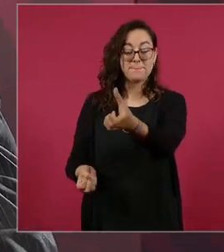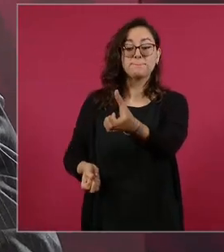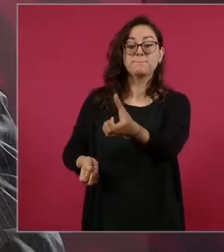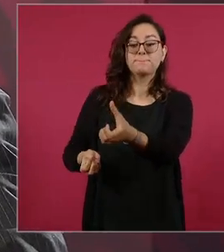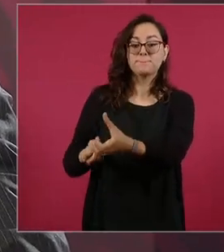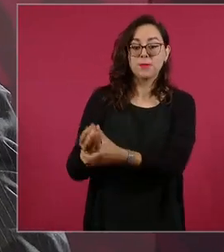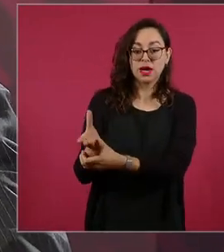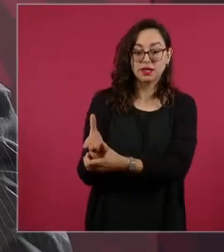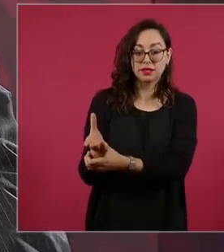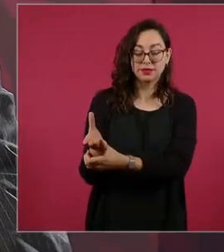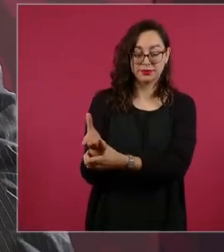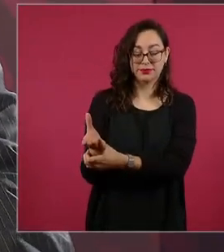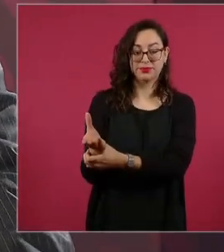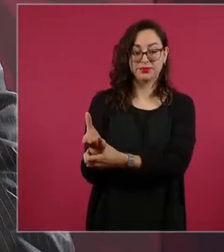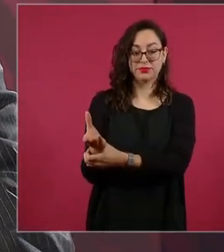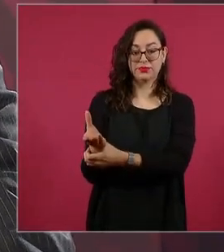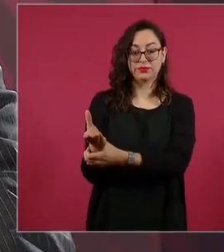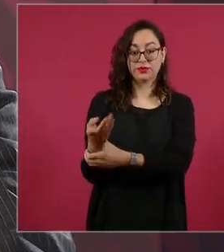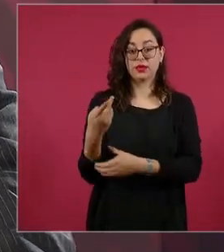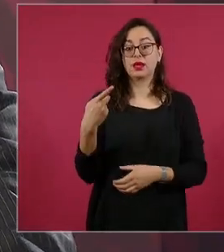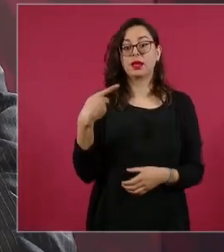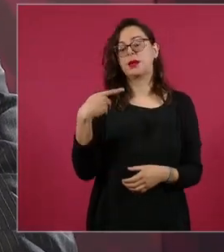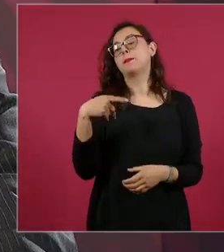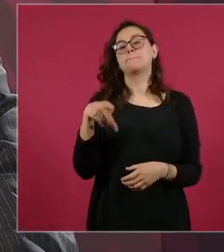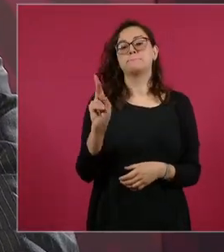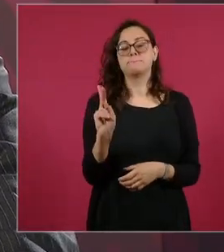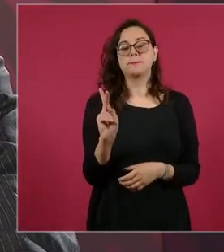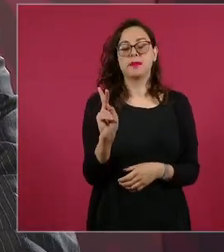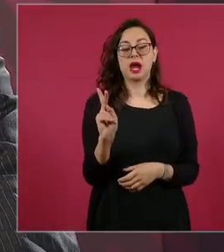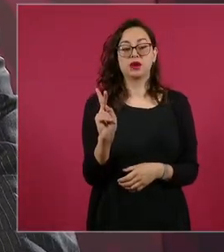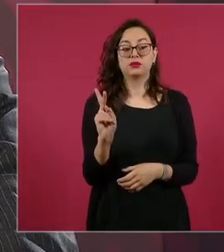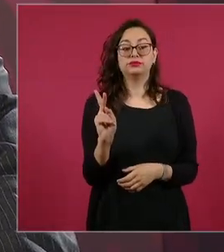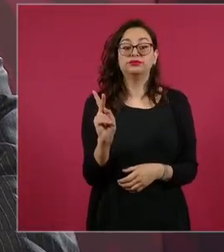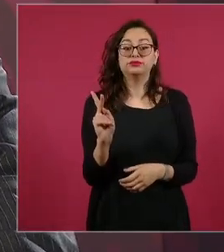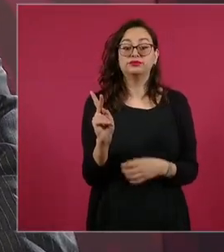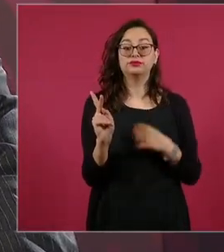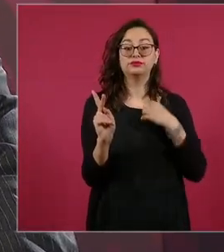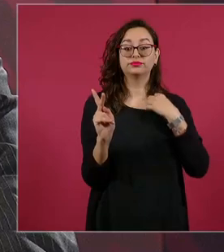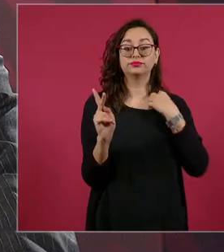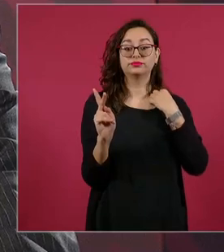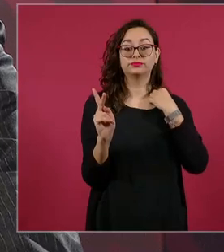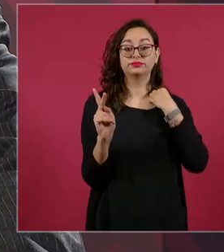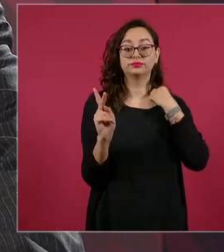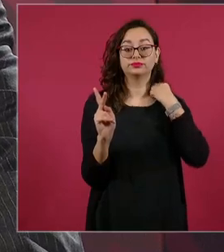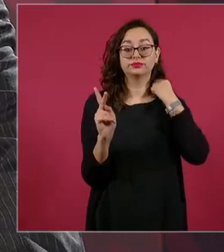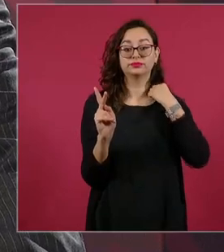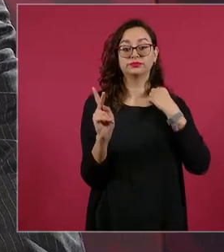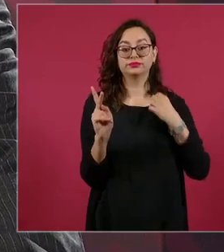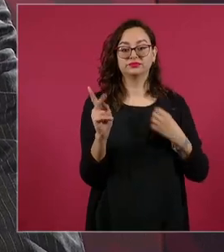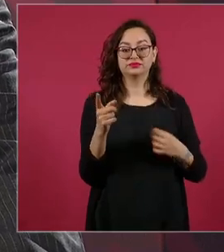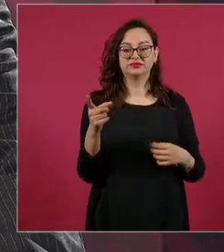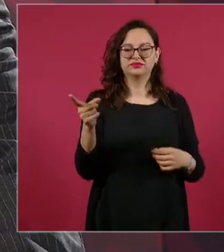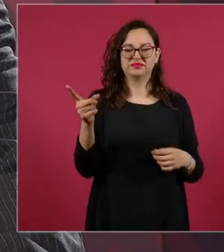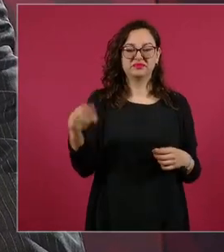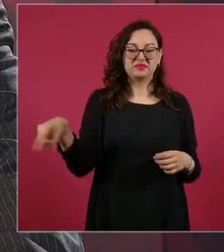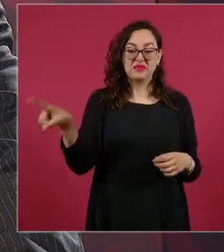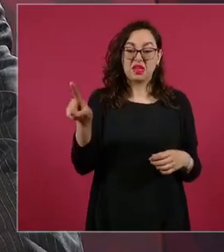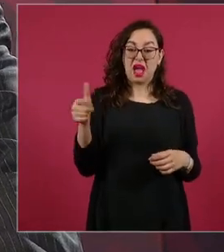pero como así son estos hablando respectivamente